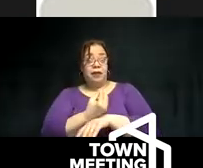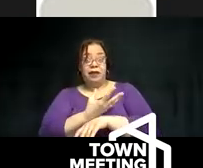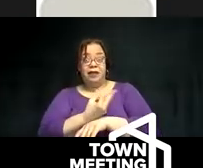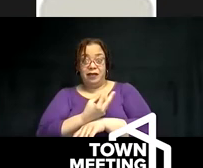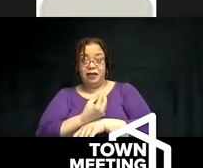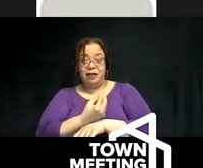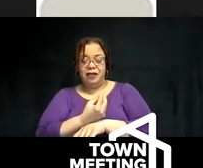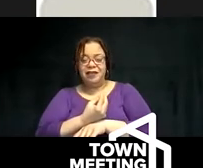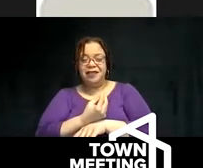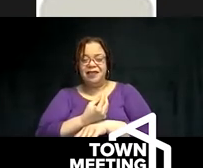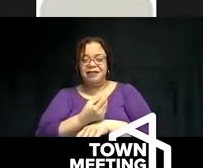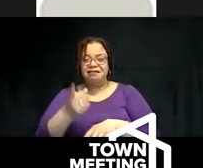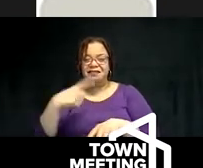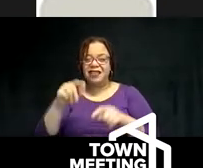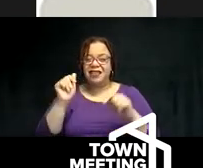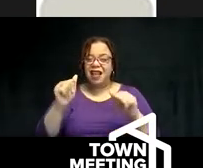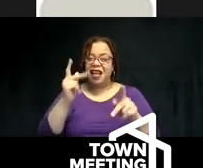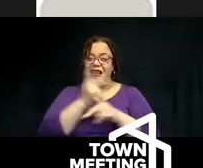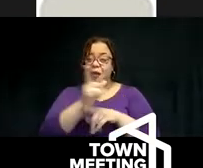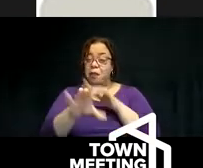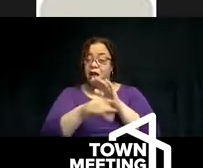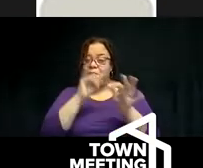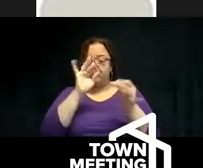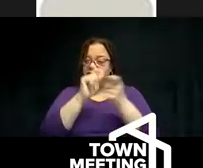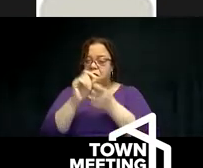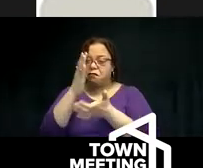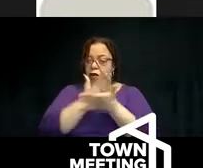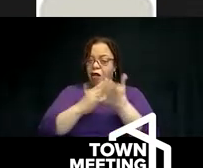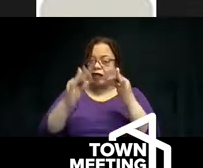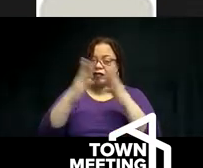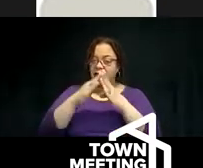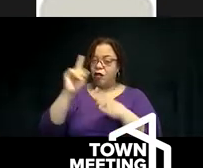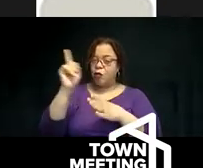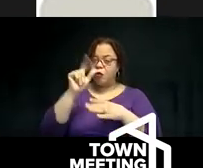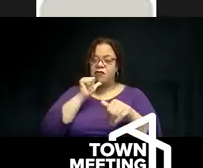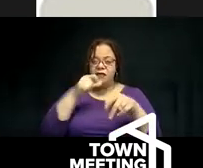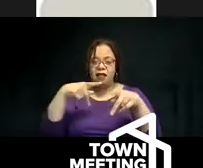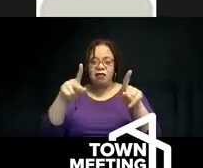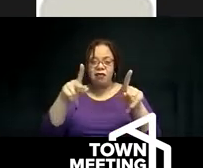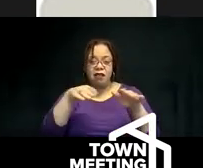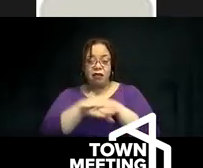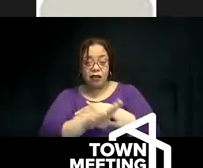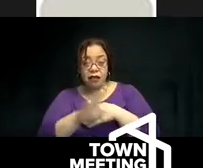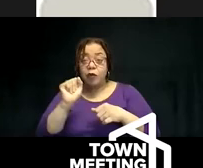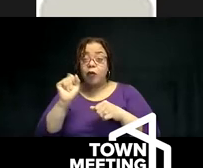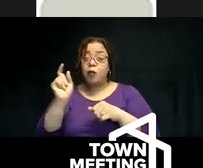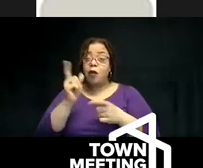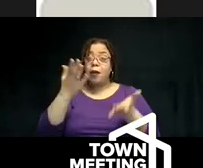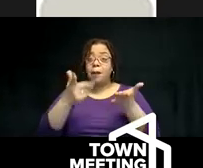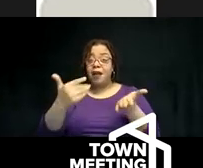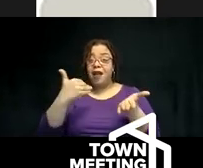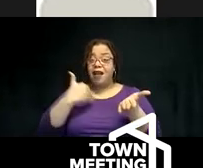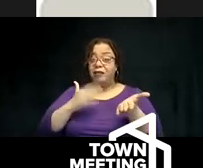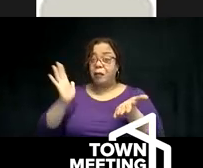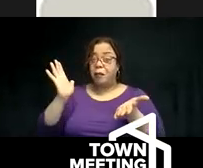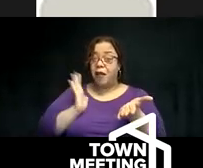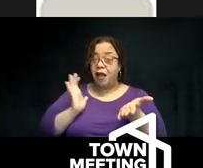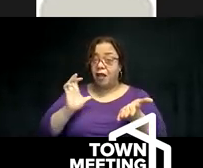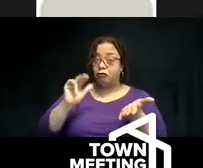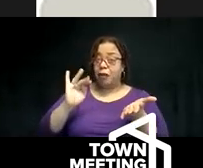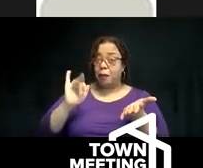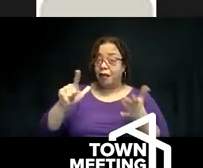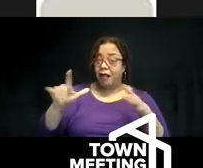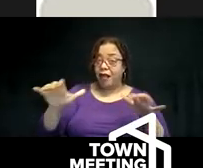pueden excluirte de diferentes partes del pueblo donde has tenido actividad criminal, o parece que son áreas de